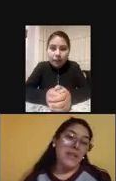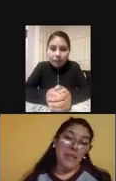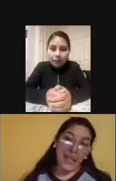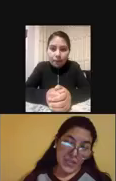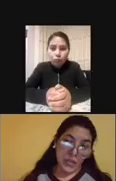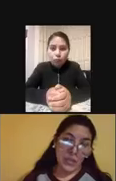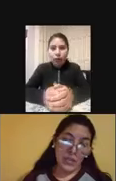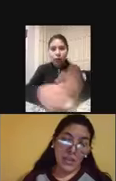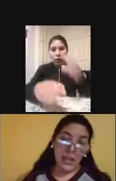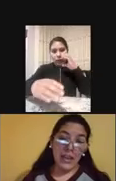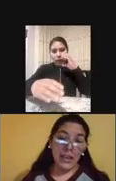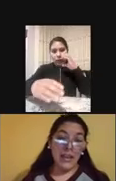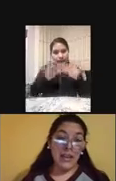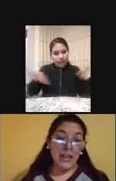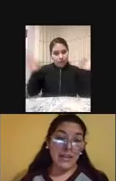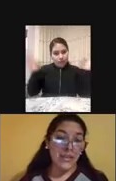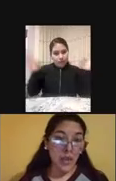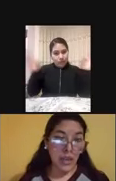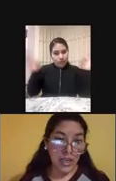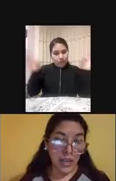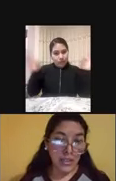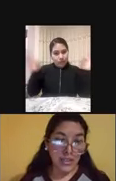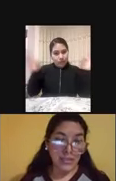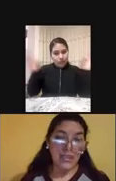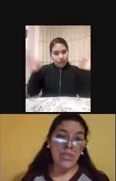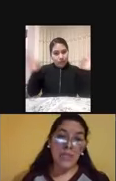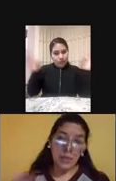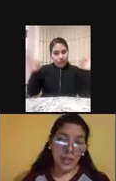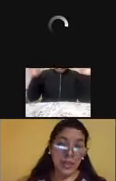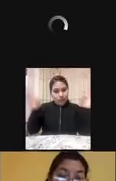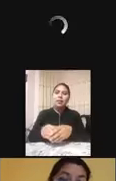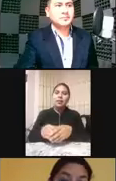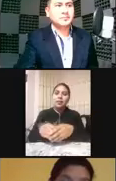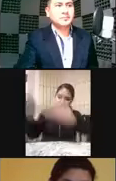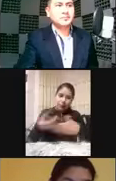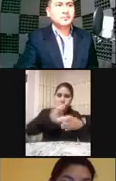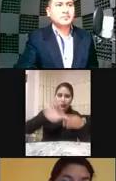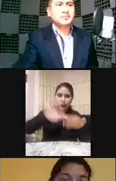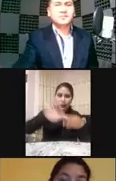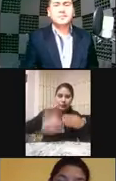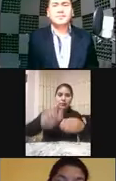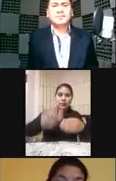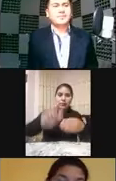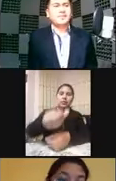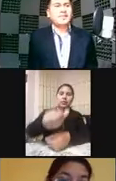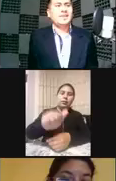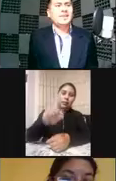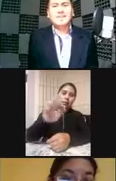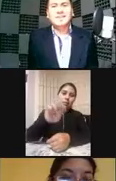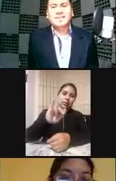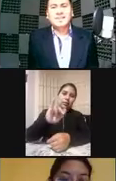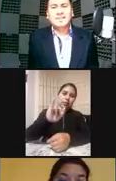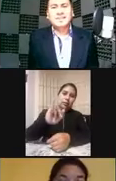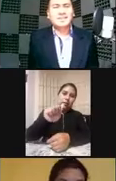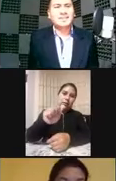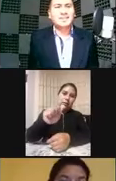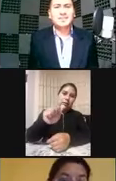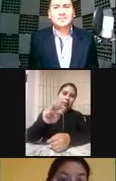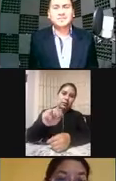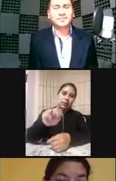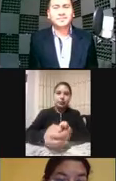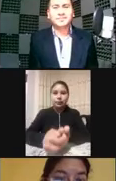Vamos a dar paso al licenciado Adrián. Espero que haya sido de su agrado aprender un poquito más de lo que es este